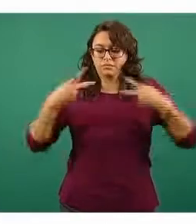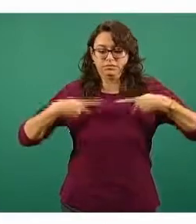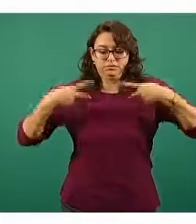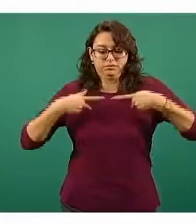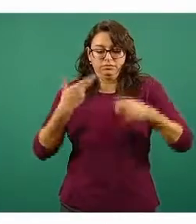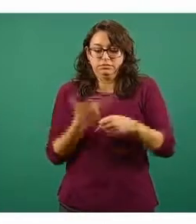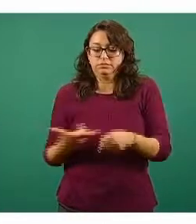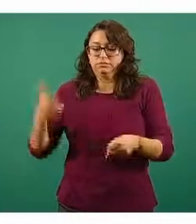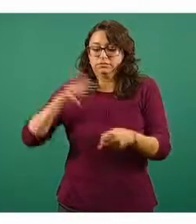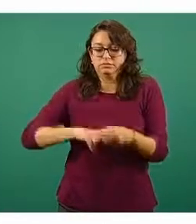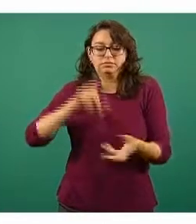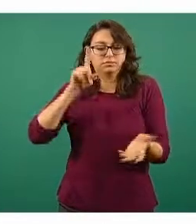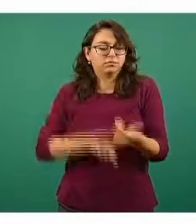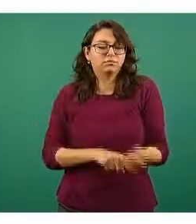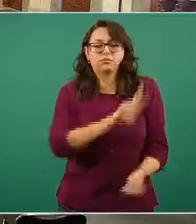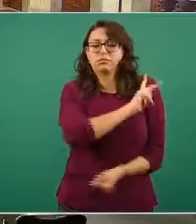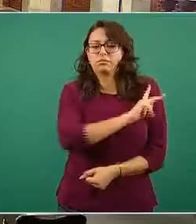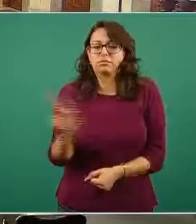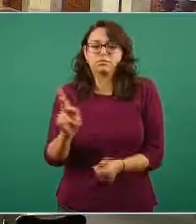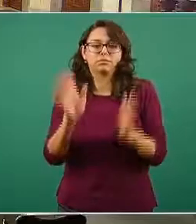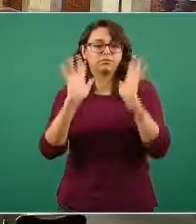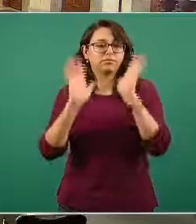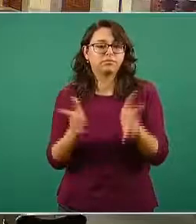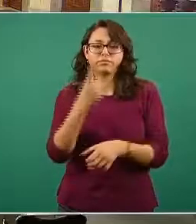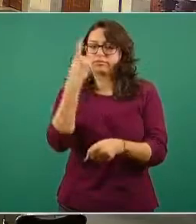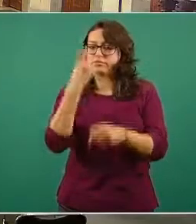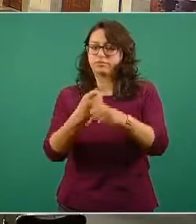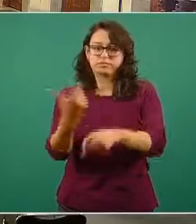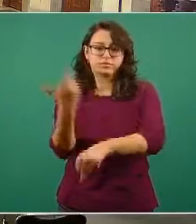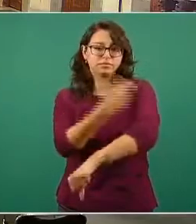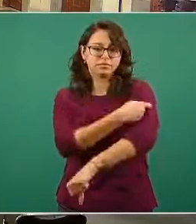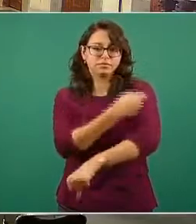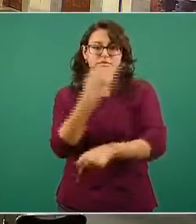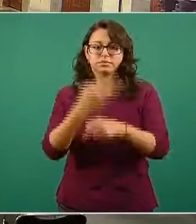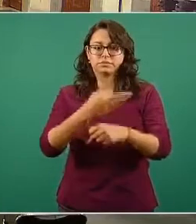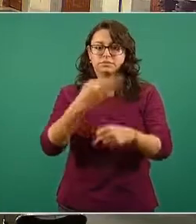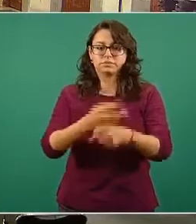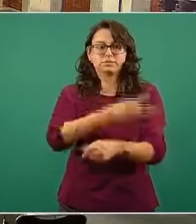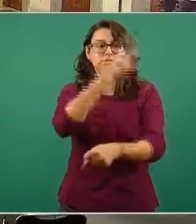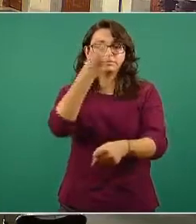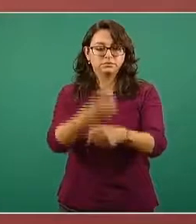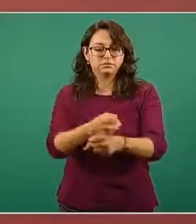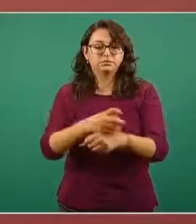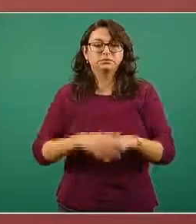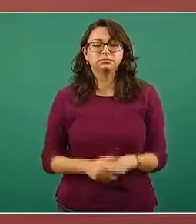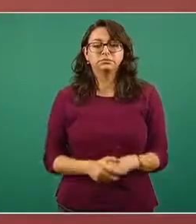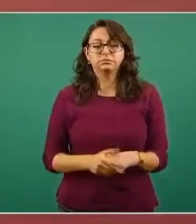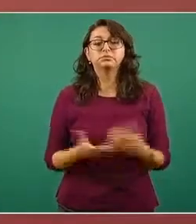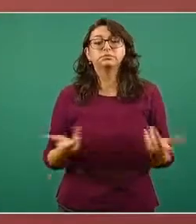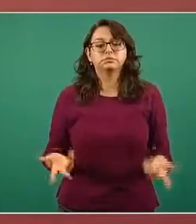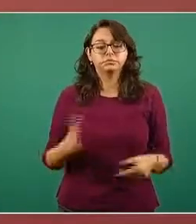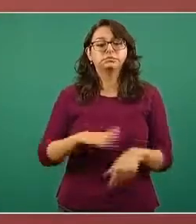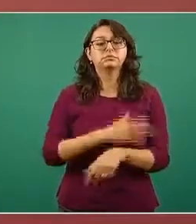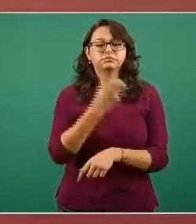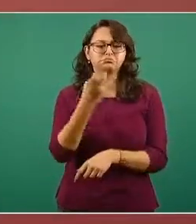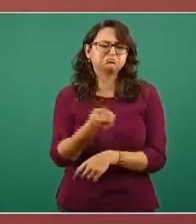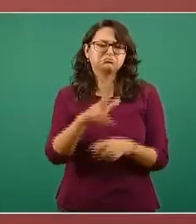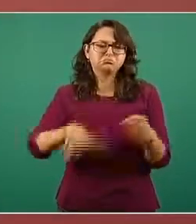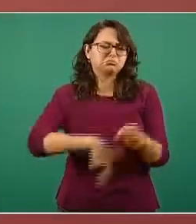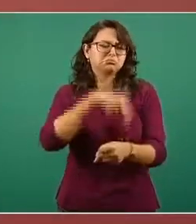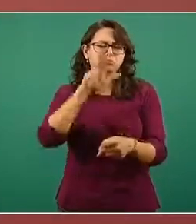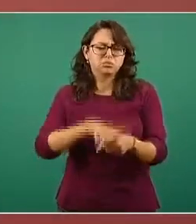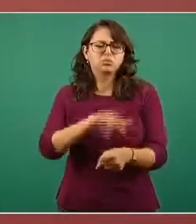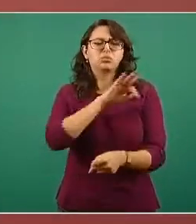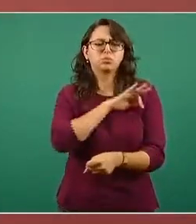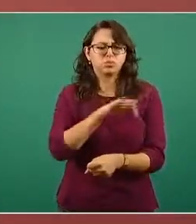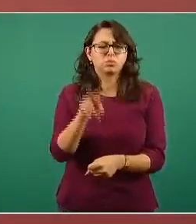primera línea que necesitaba primera dosis y ahora están en segunda dosis. Por eso no es de extrañar que aparezcan ahí